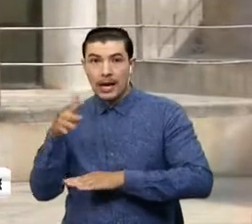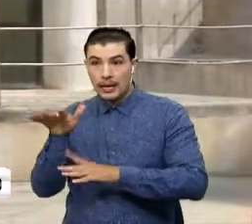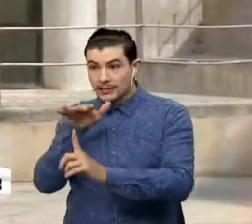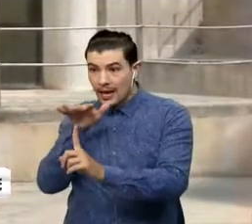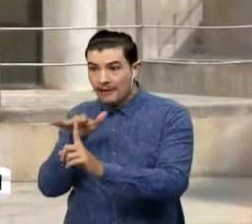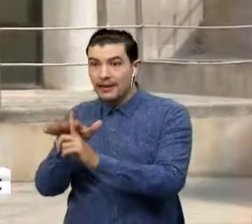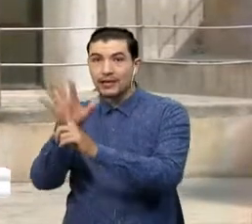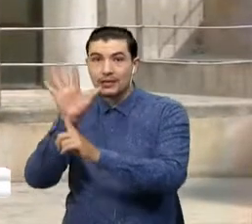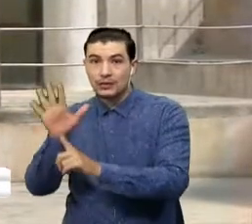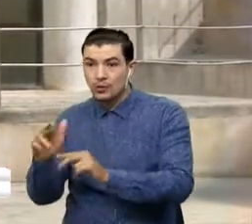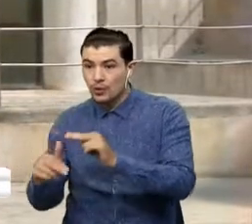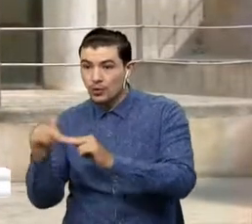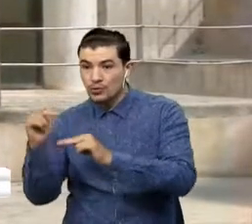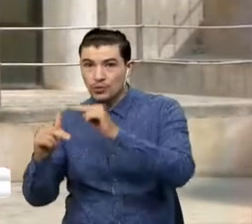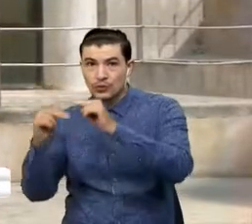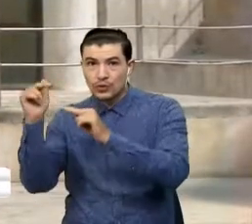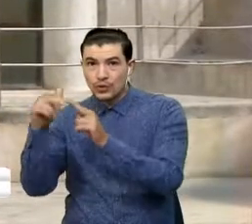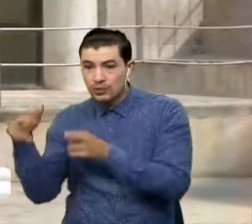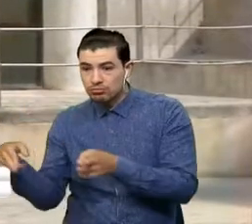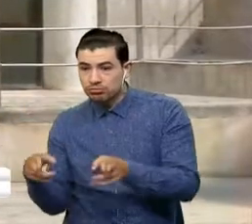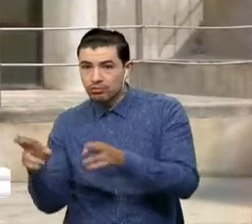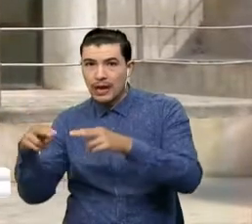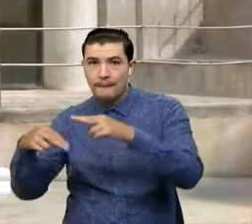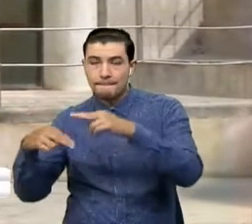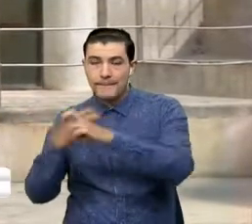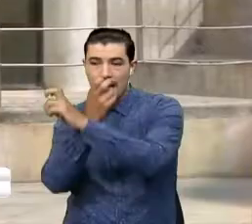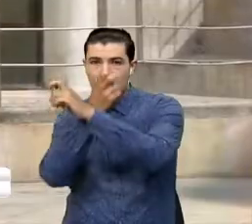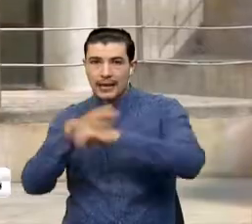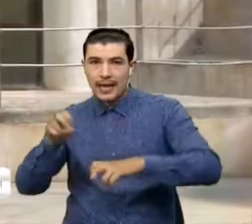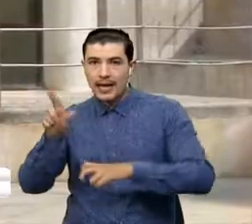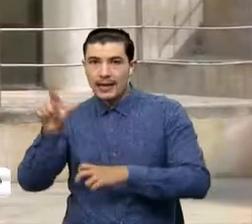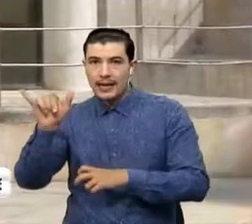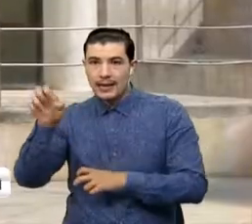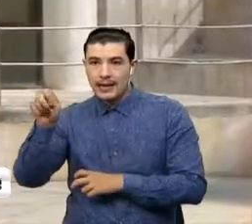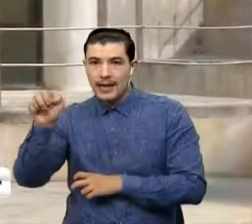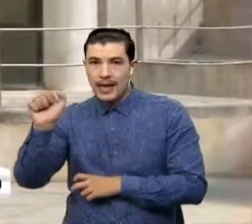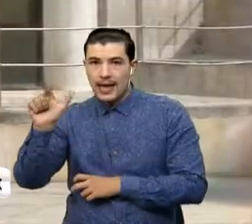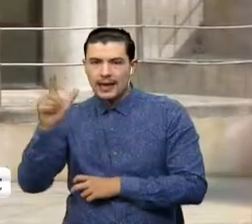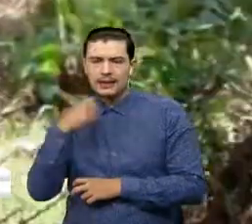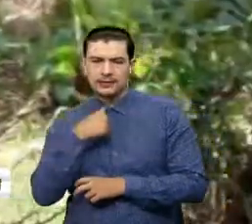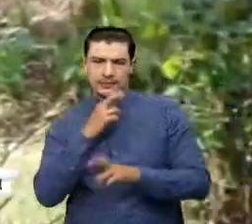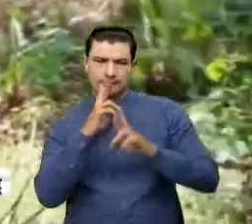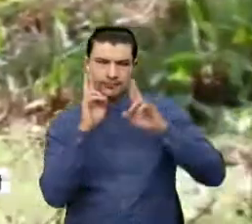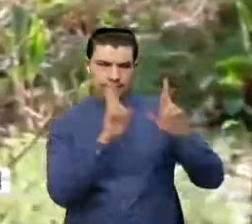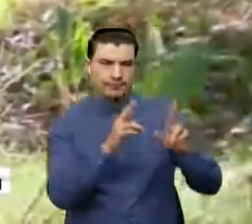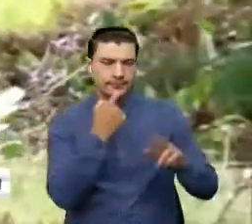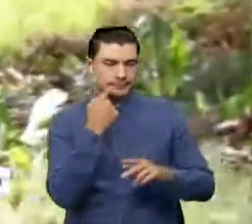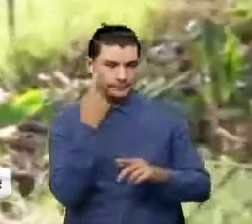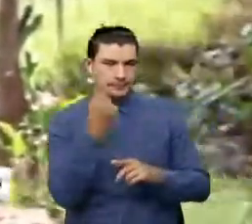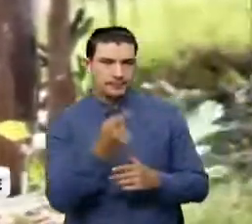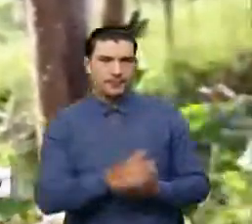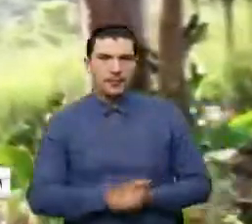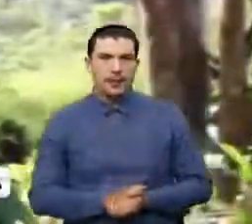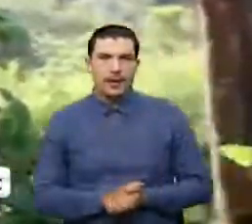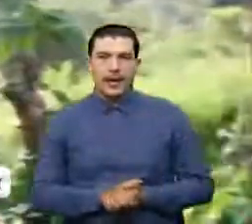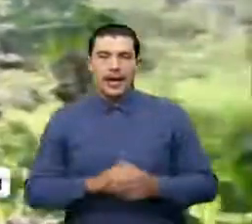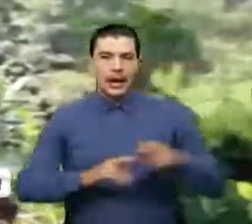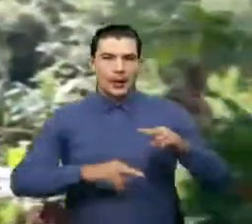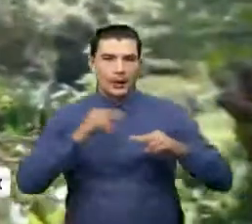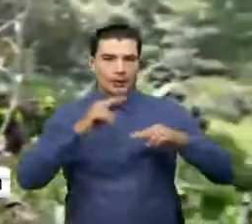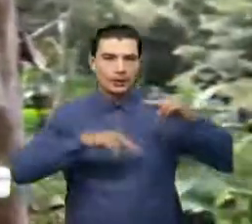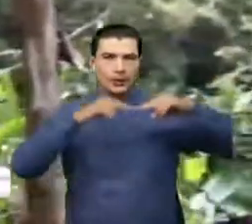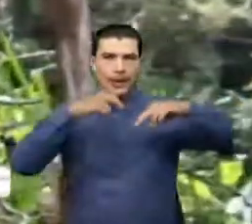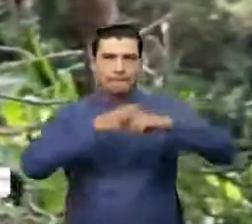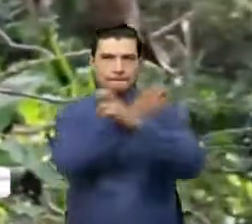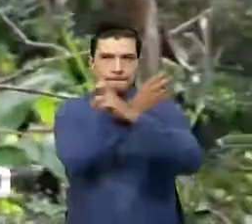intervenidos con la construcción de un parque lineal aquí están las respuestas la construcción de un parque lineal